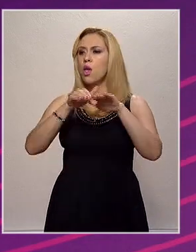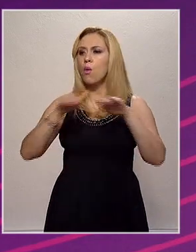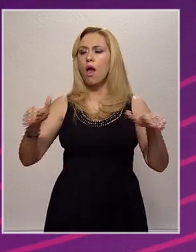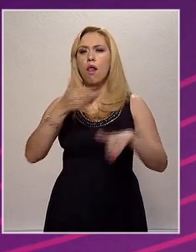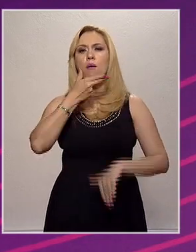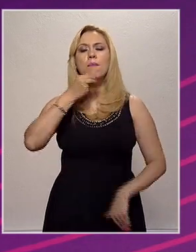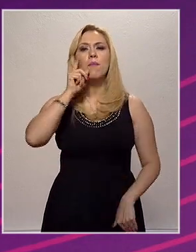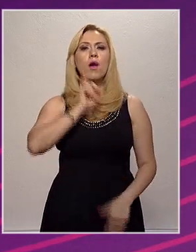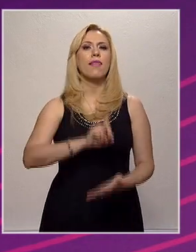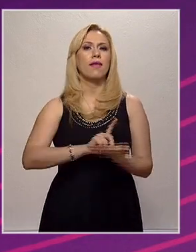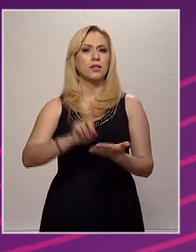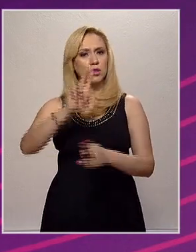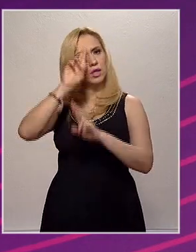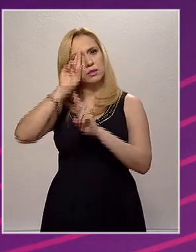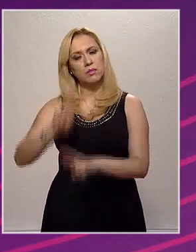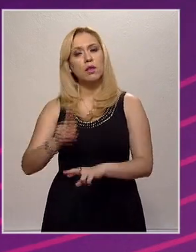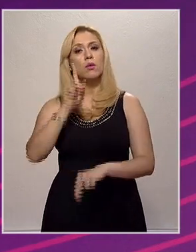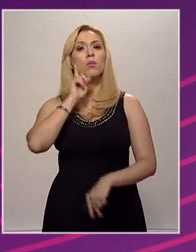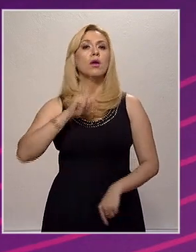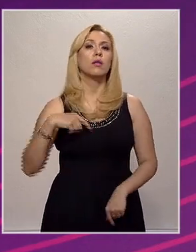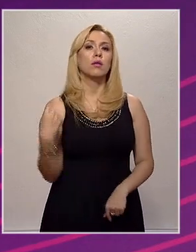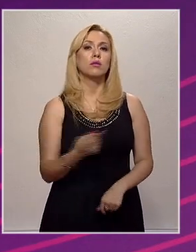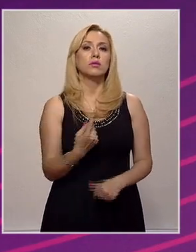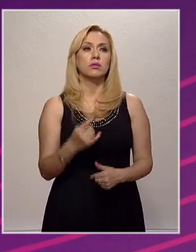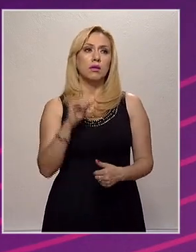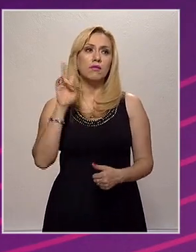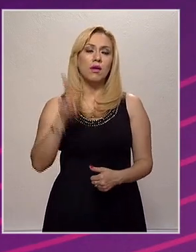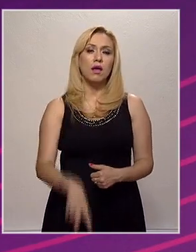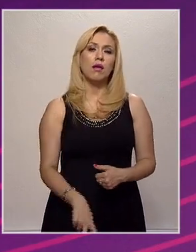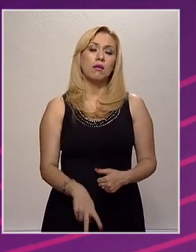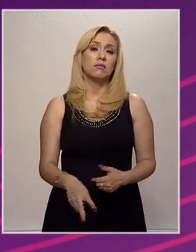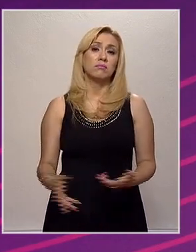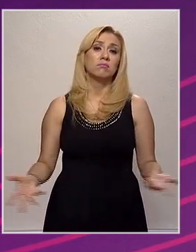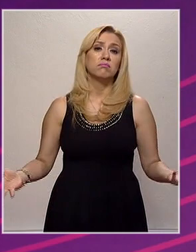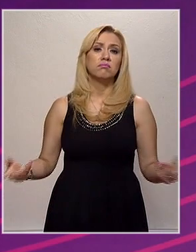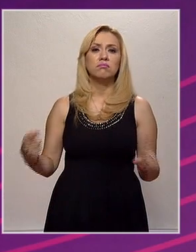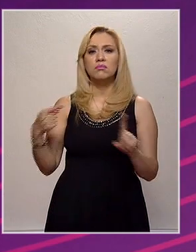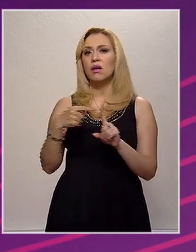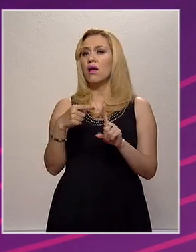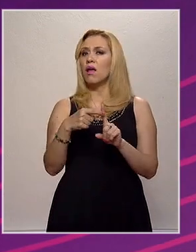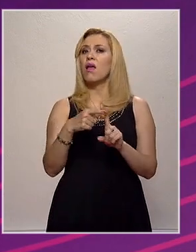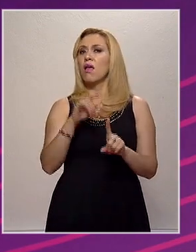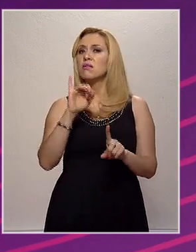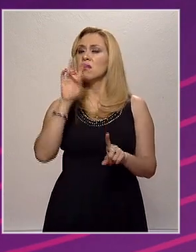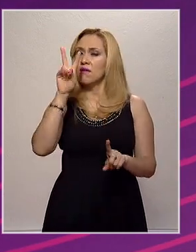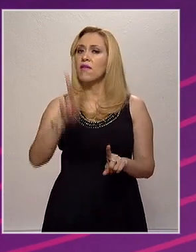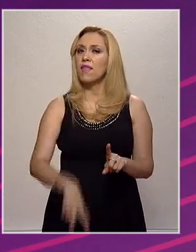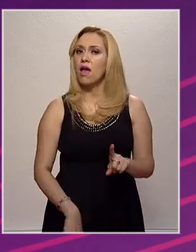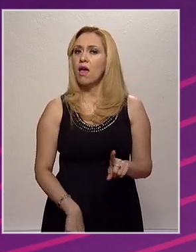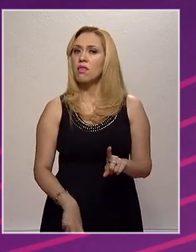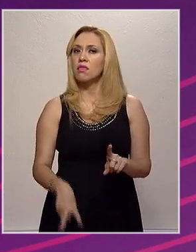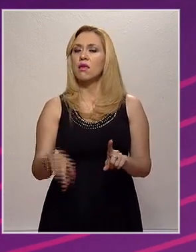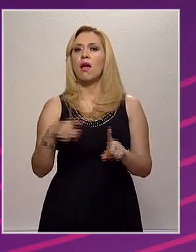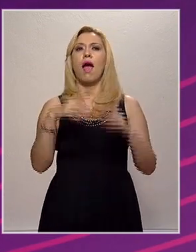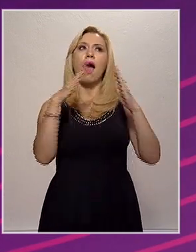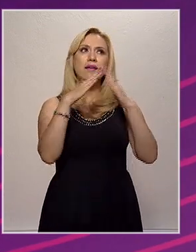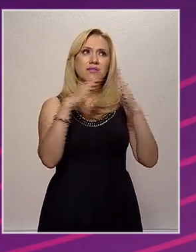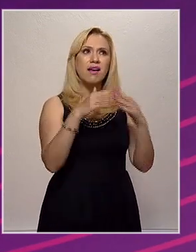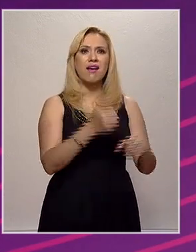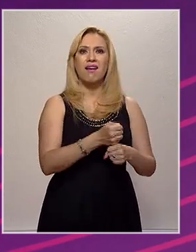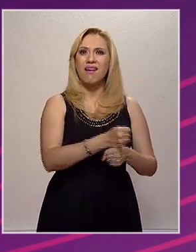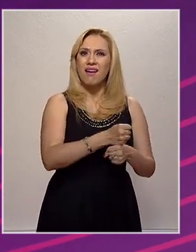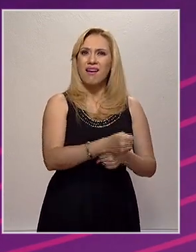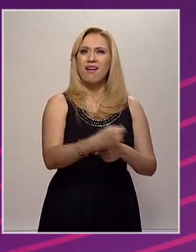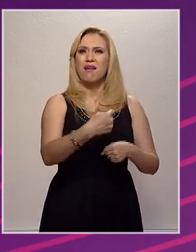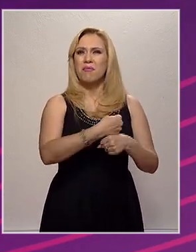¿no? Las mujeres han señalado que este es un tipo más de violencia, como la violencia doméstica, escolar,